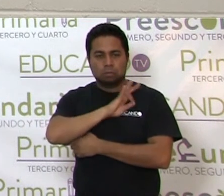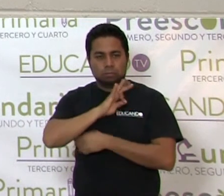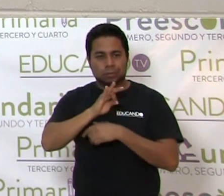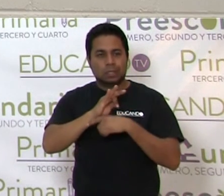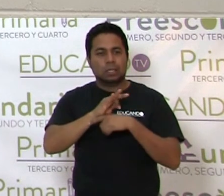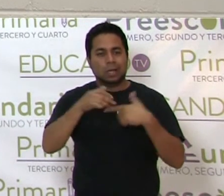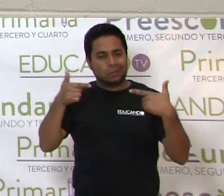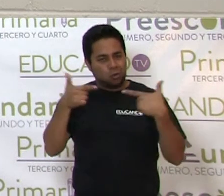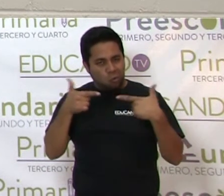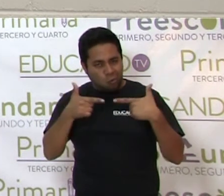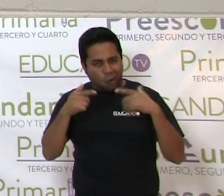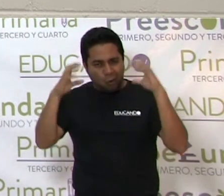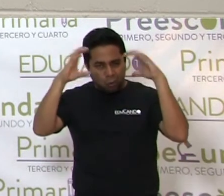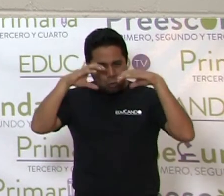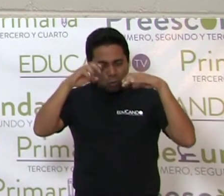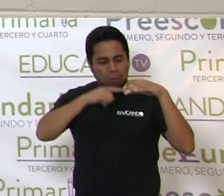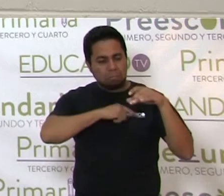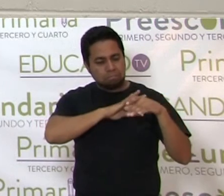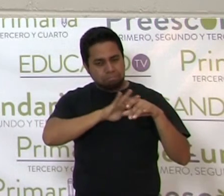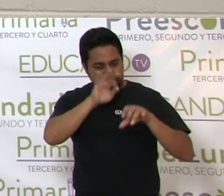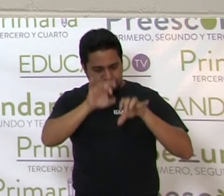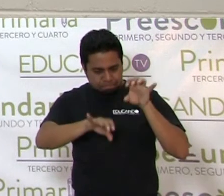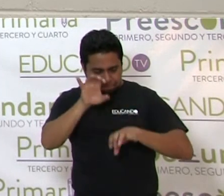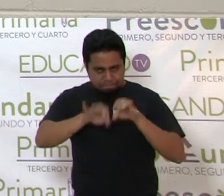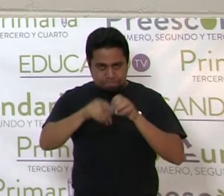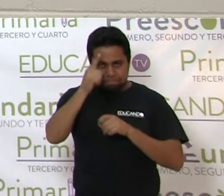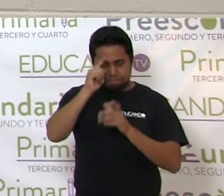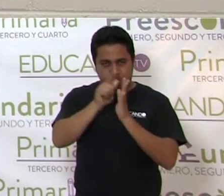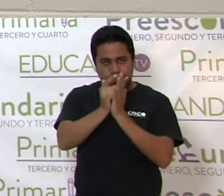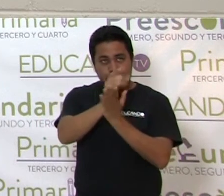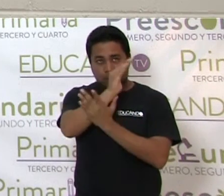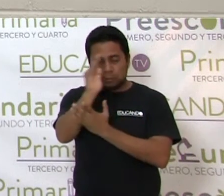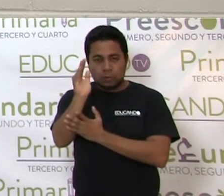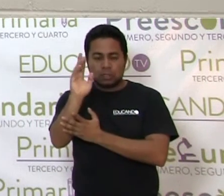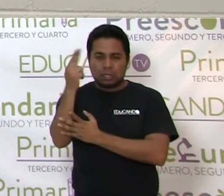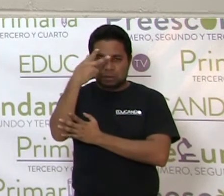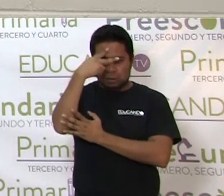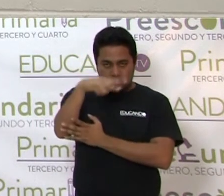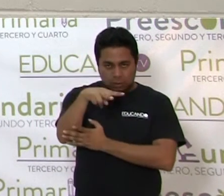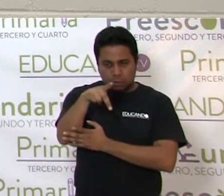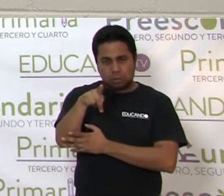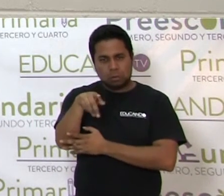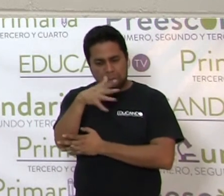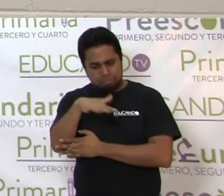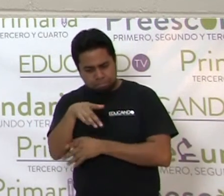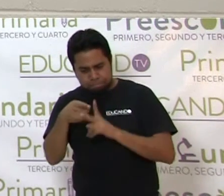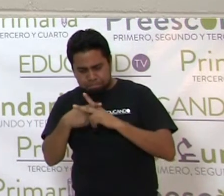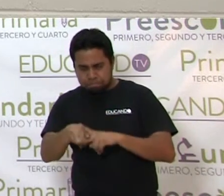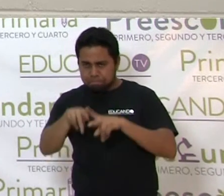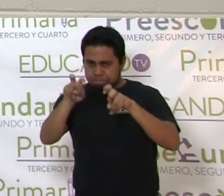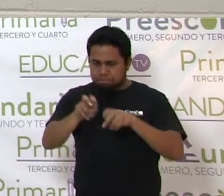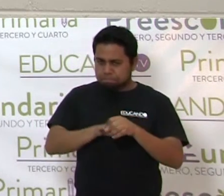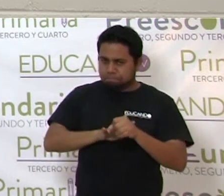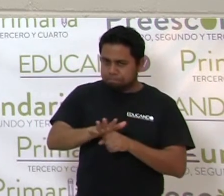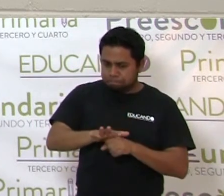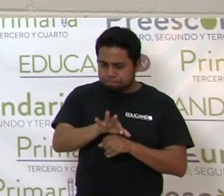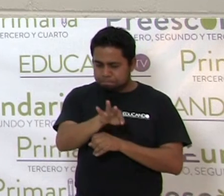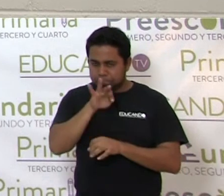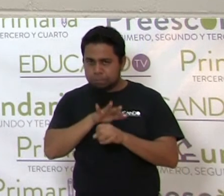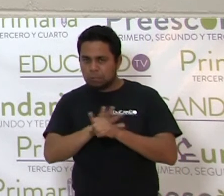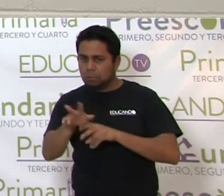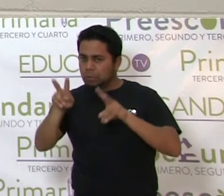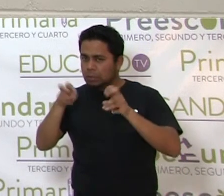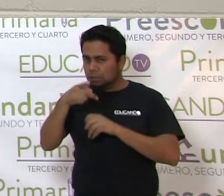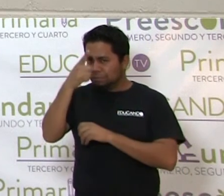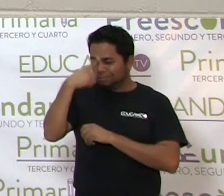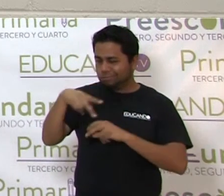se metan al catálogo de la Biblioteca de la UNAM y empiecen a buscar su tema, empiecen a buscar los títulos